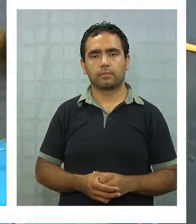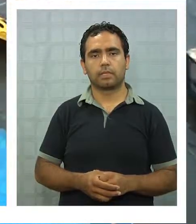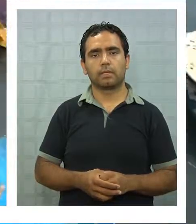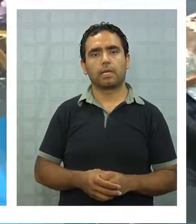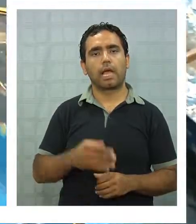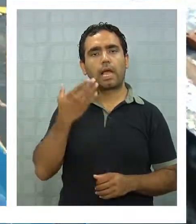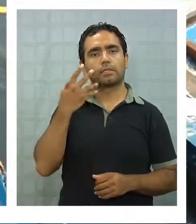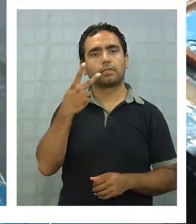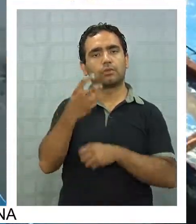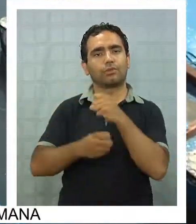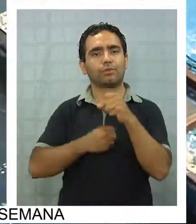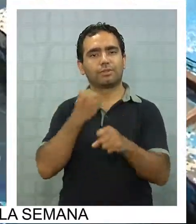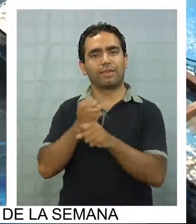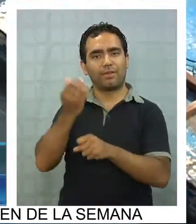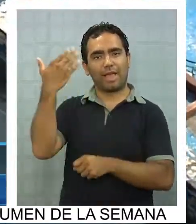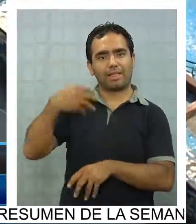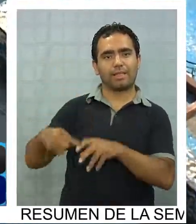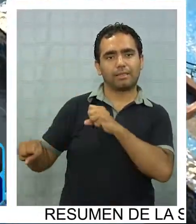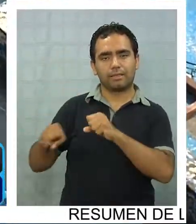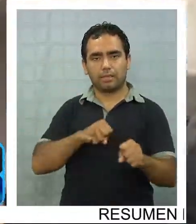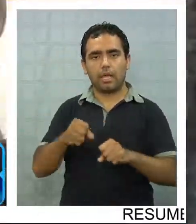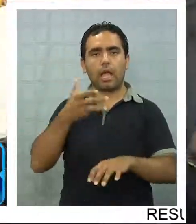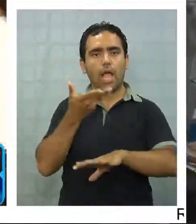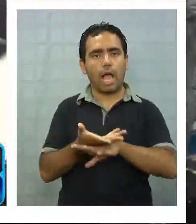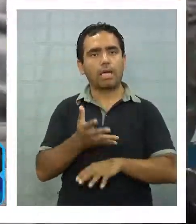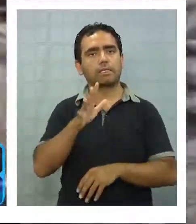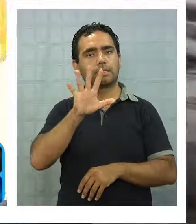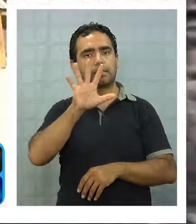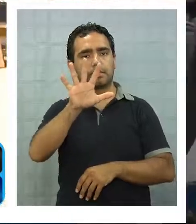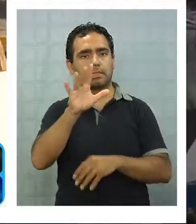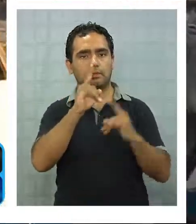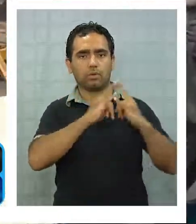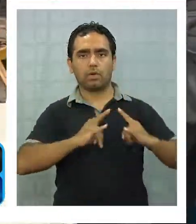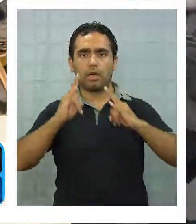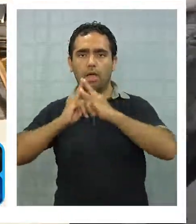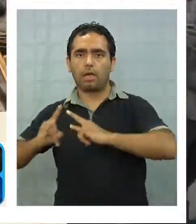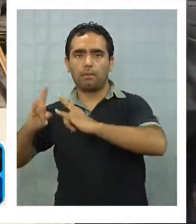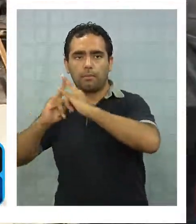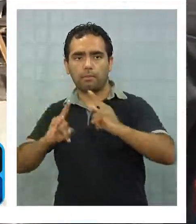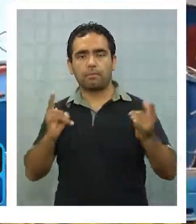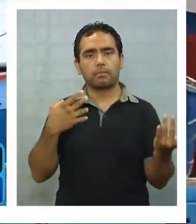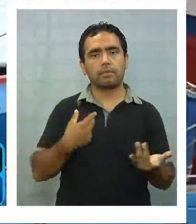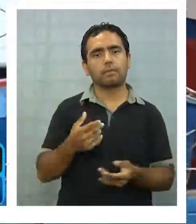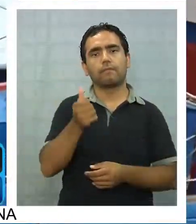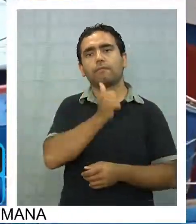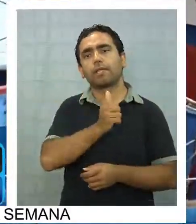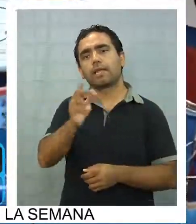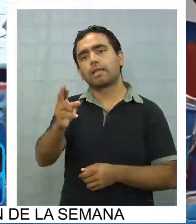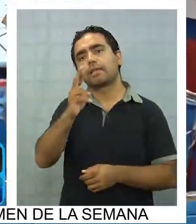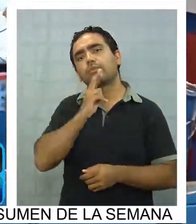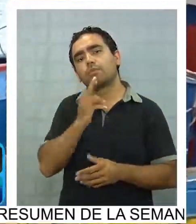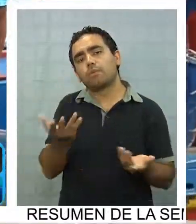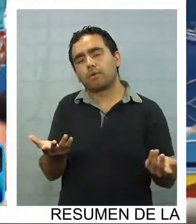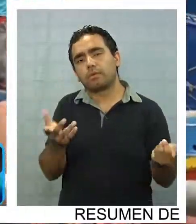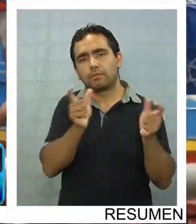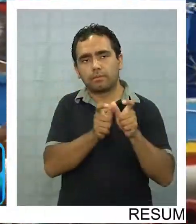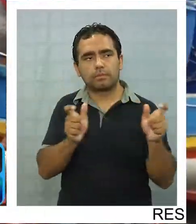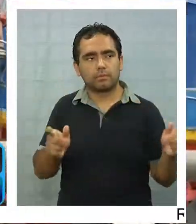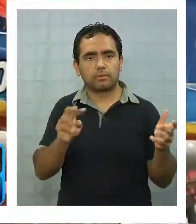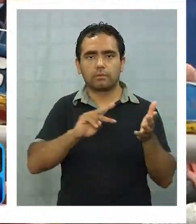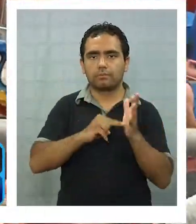A dos años del terremoto, aún quedan cinco campamentos de emergencia en la región que no encuentran respuestas a sus problemas. Es por ello que un grupo de